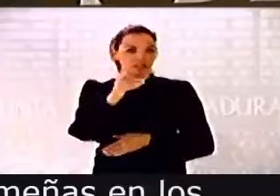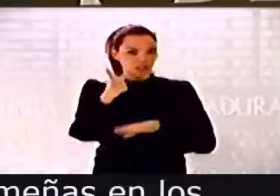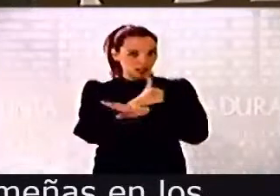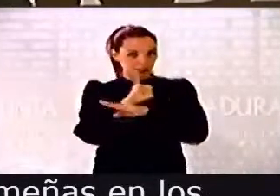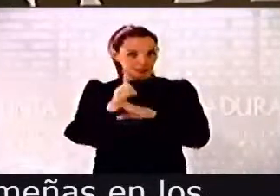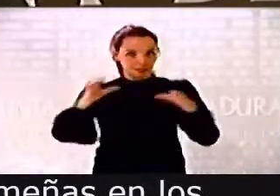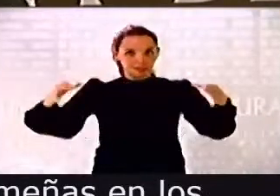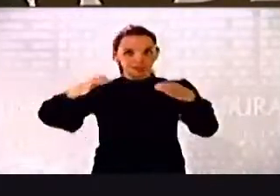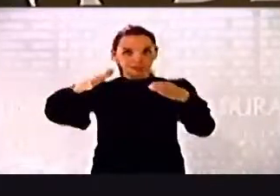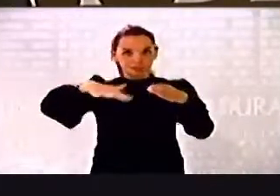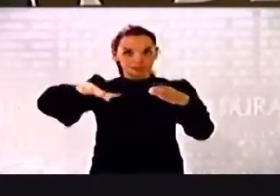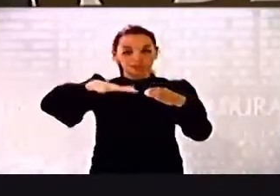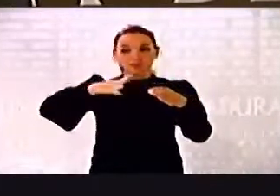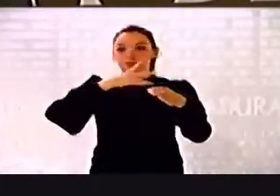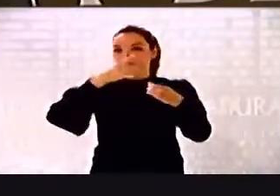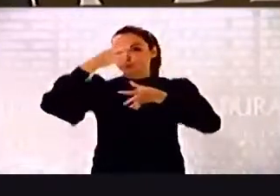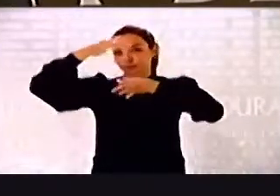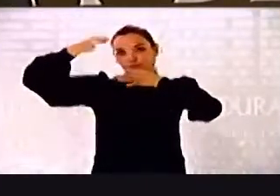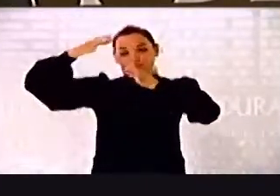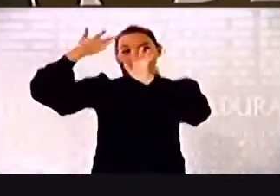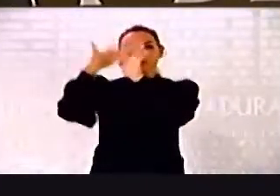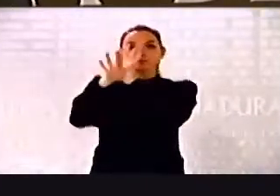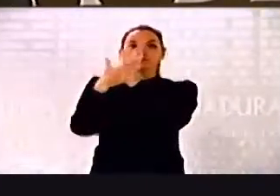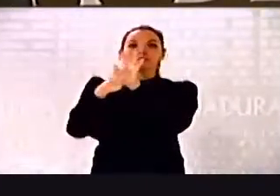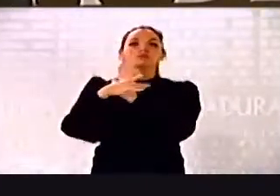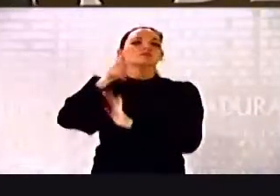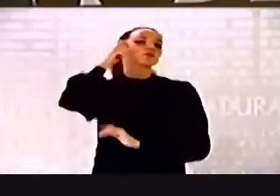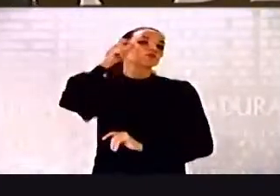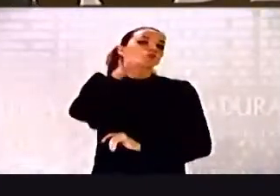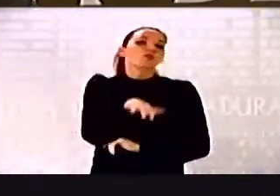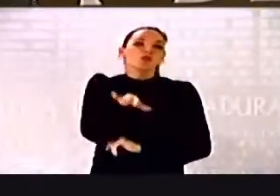Les detallo las localidades.